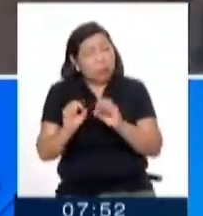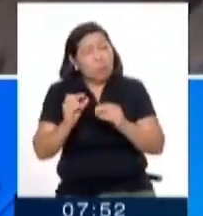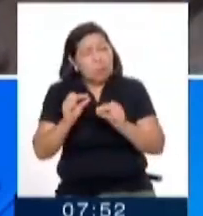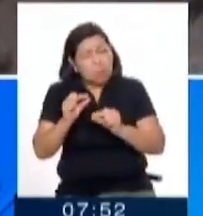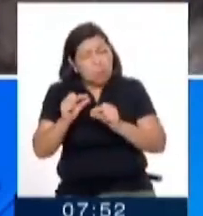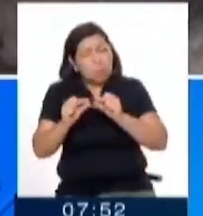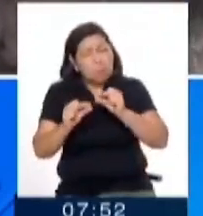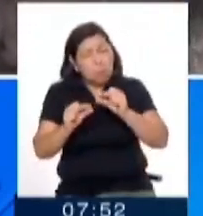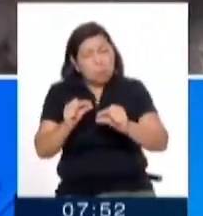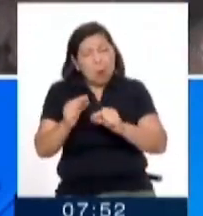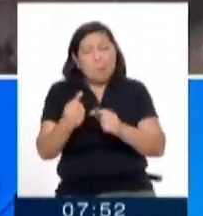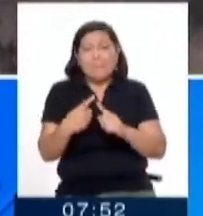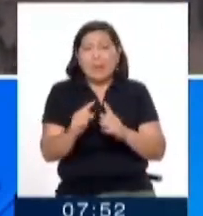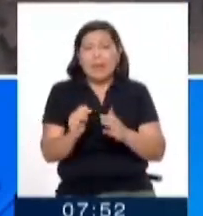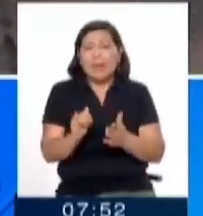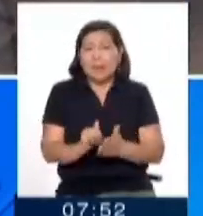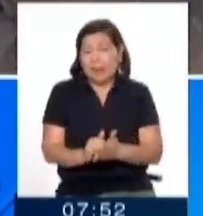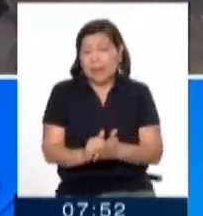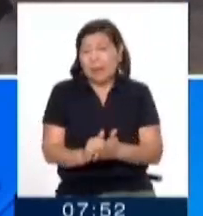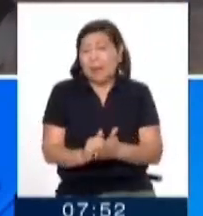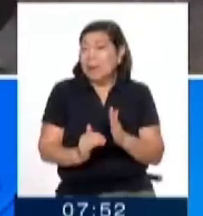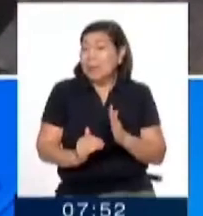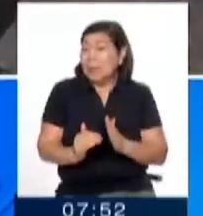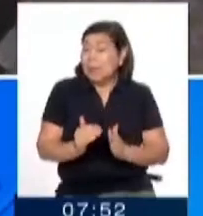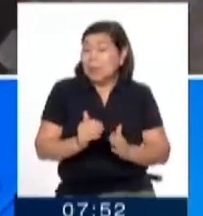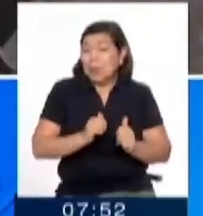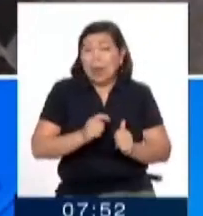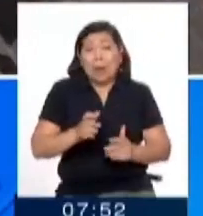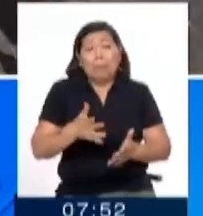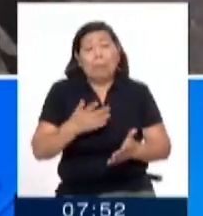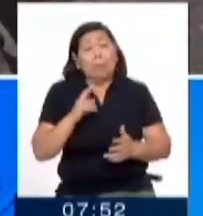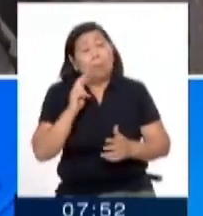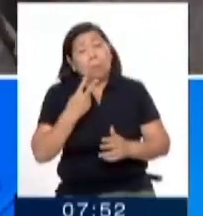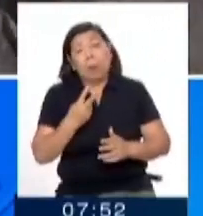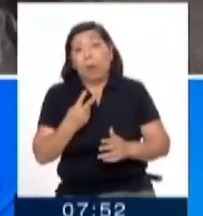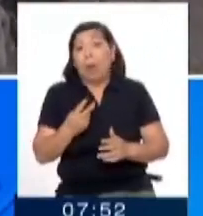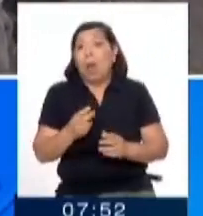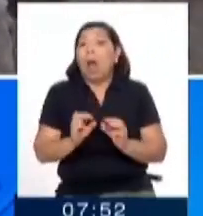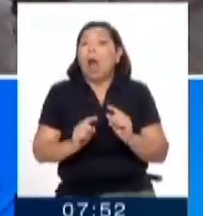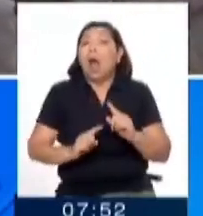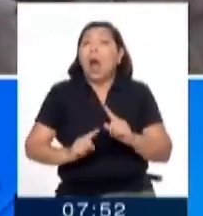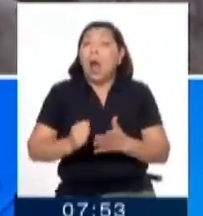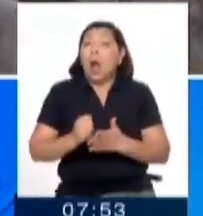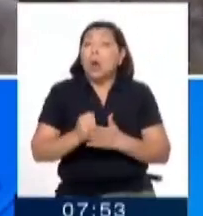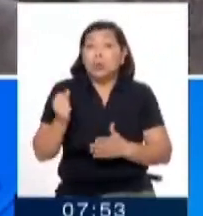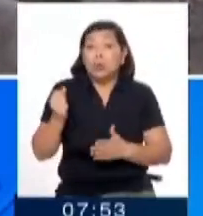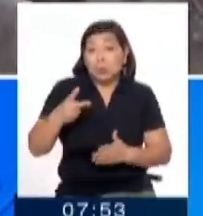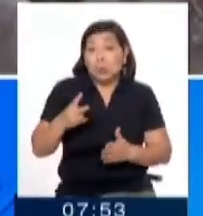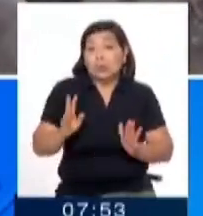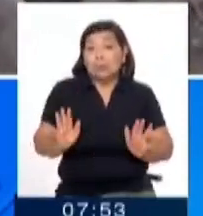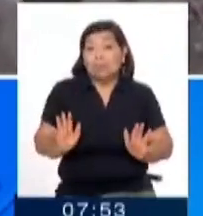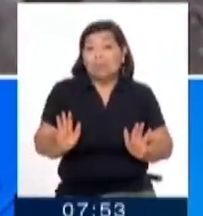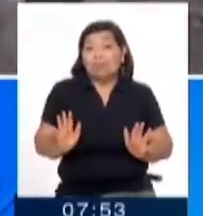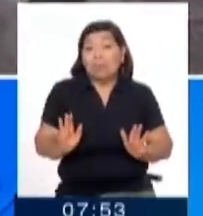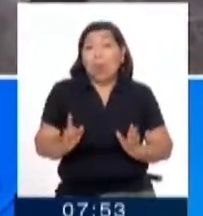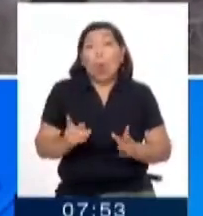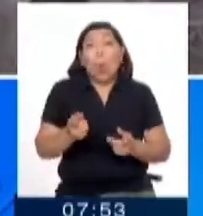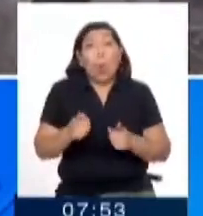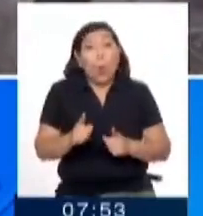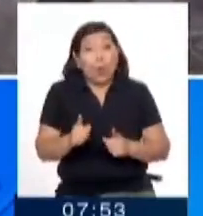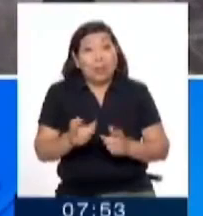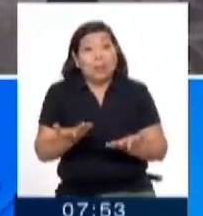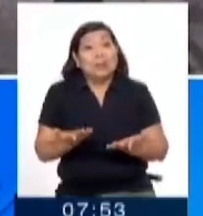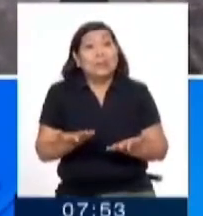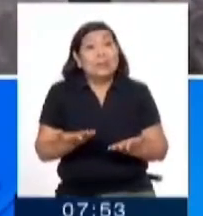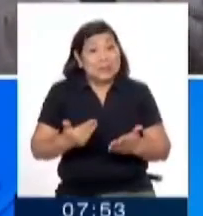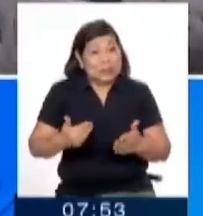avanzando muy poco a poco para evitar mayores lesiones a la persona y evitar también algún segundo accidente durante la labor de rescate, porque estamos